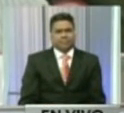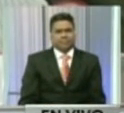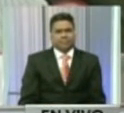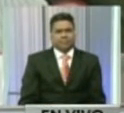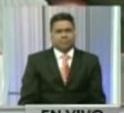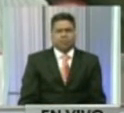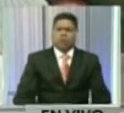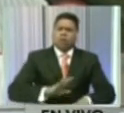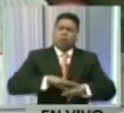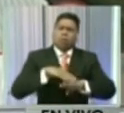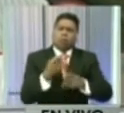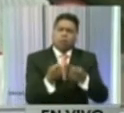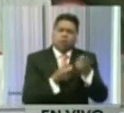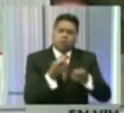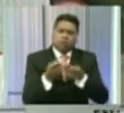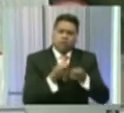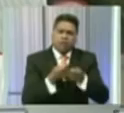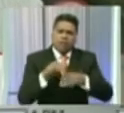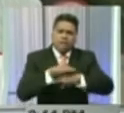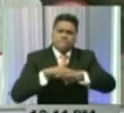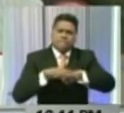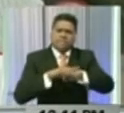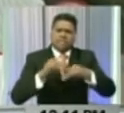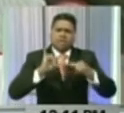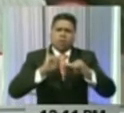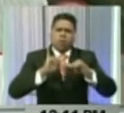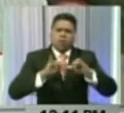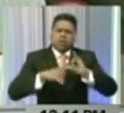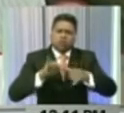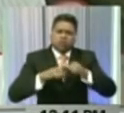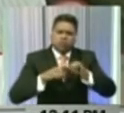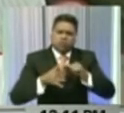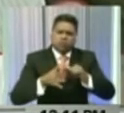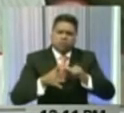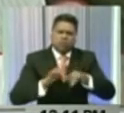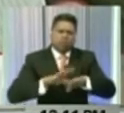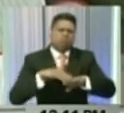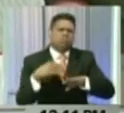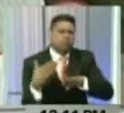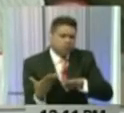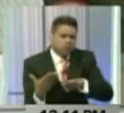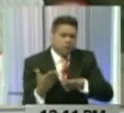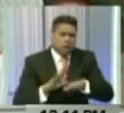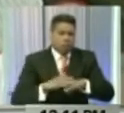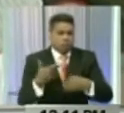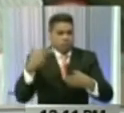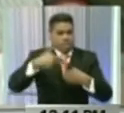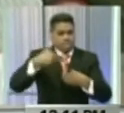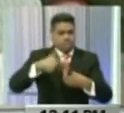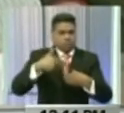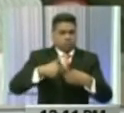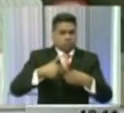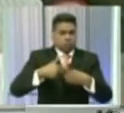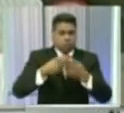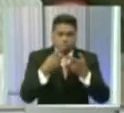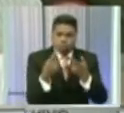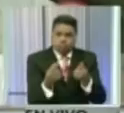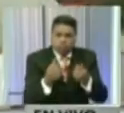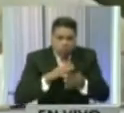¿Por qué controlaban el Ministerio de Industria? Porque era el mecanismo para que la renta petrolera, que era una renta pública, que es de